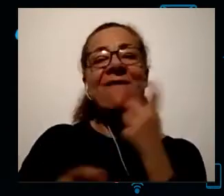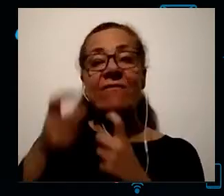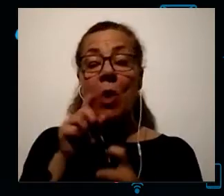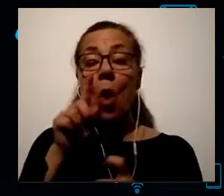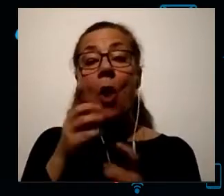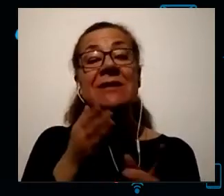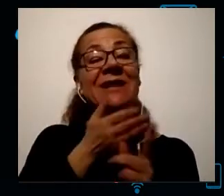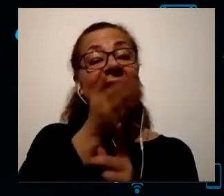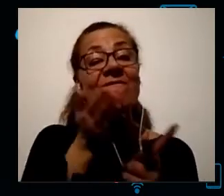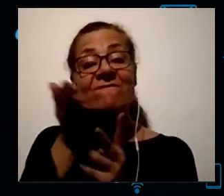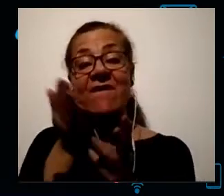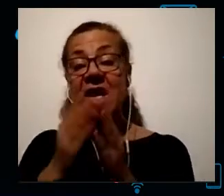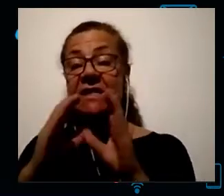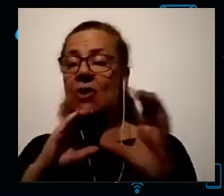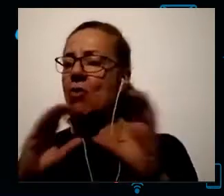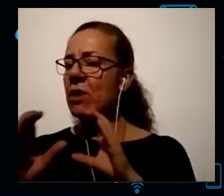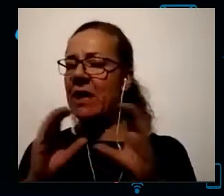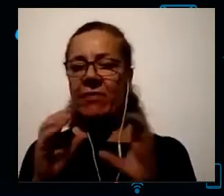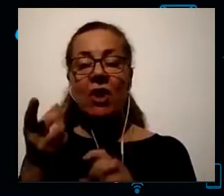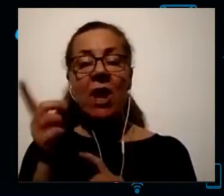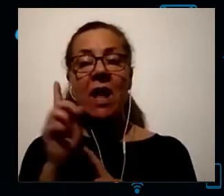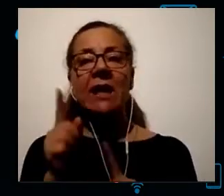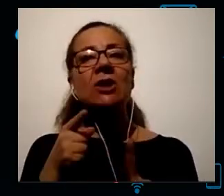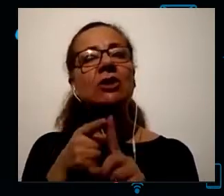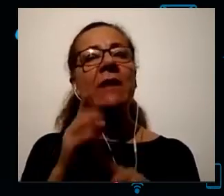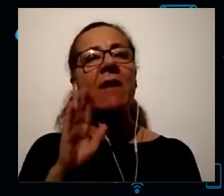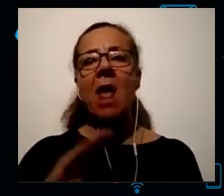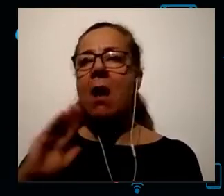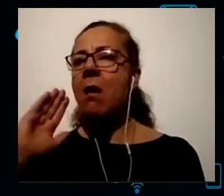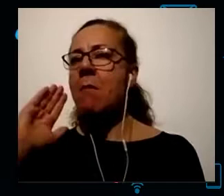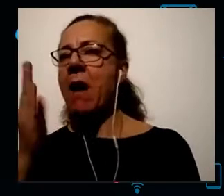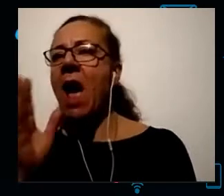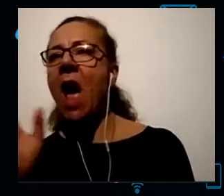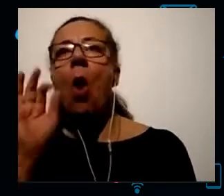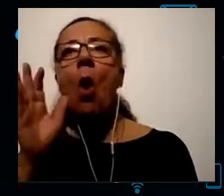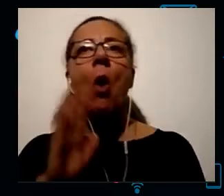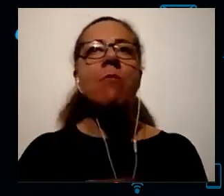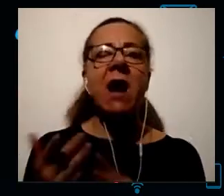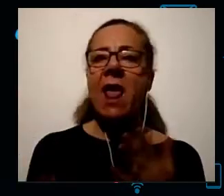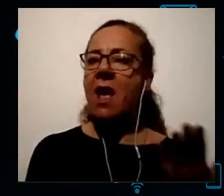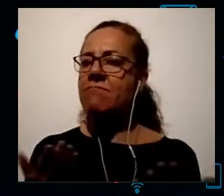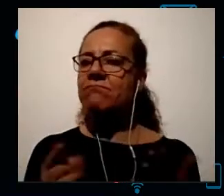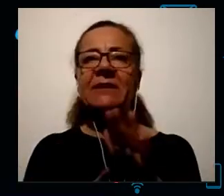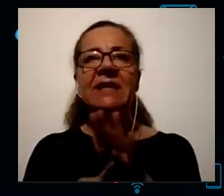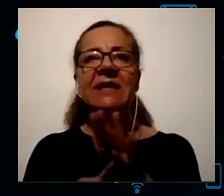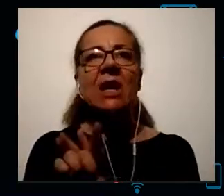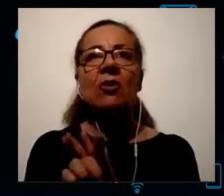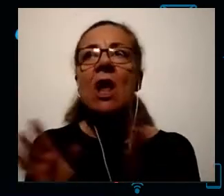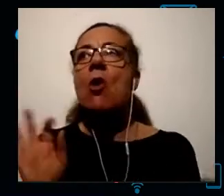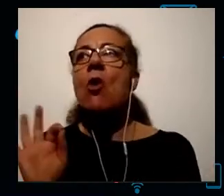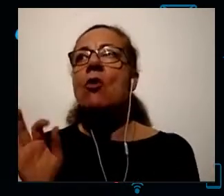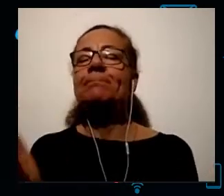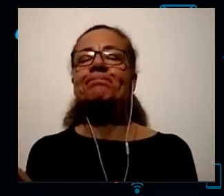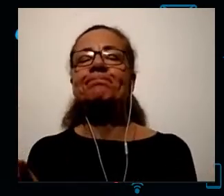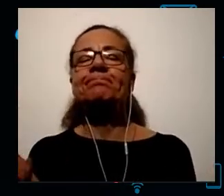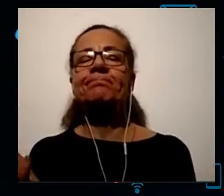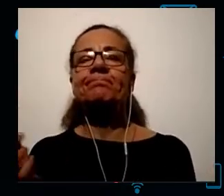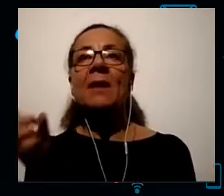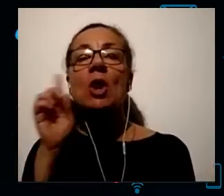vías de comunicación que no se utilicen para no para agredir al otro o para desarrollar o no por los evo para